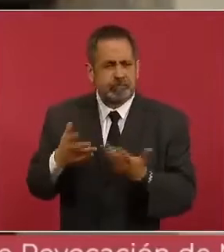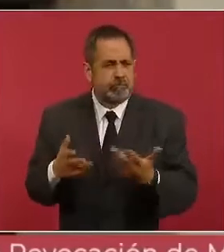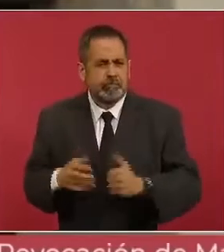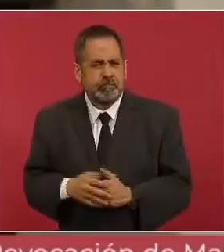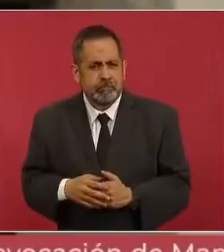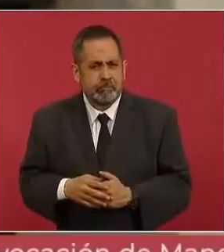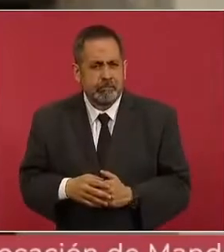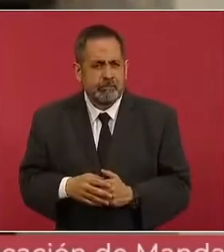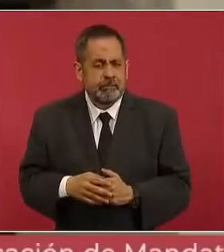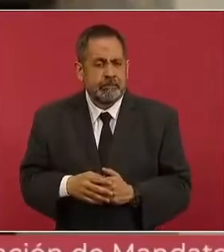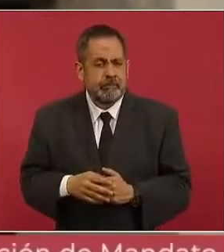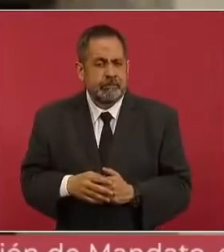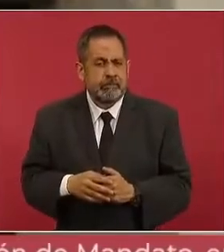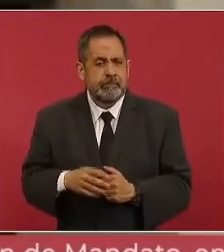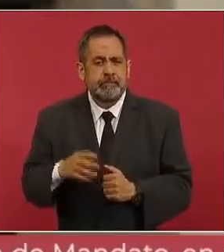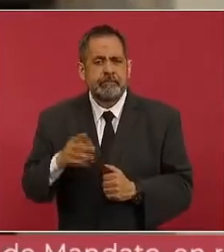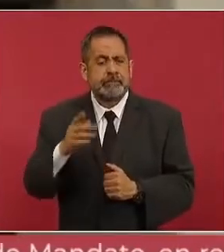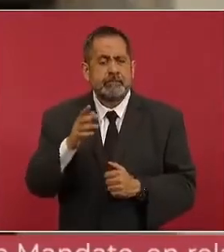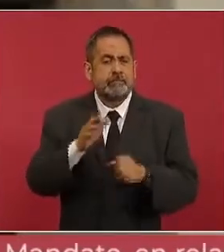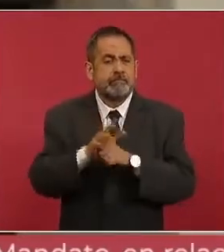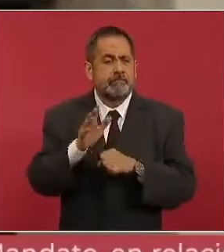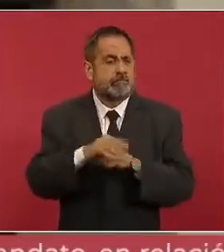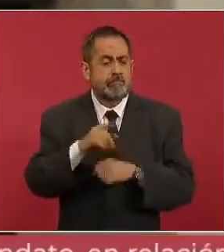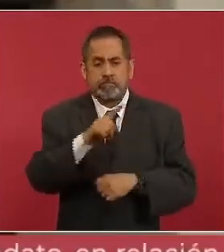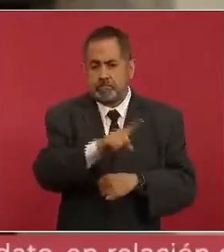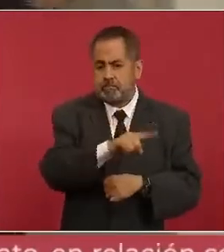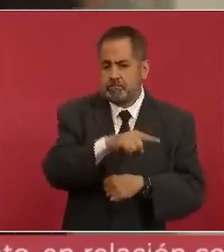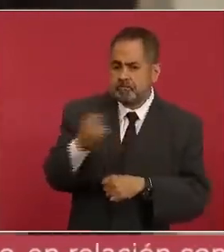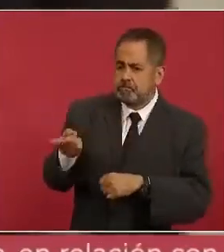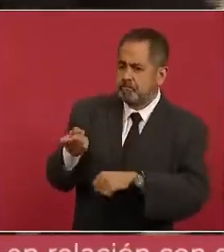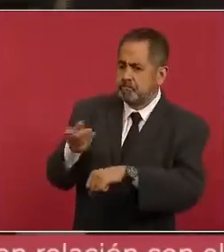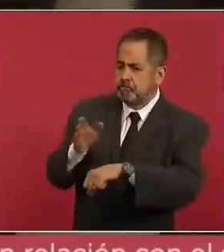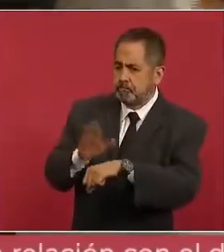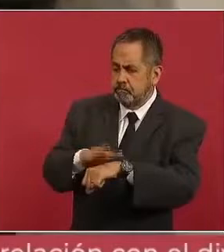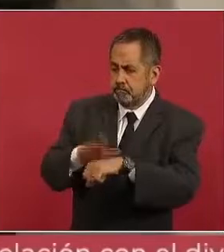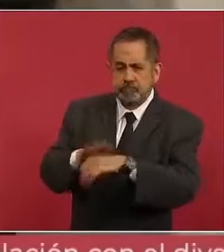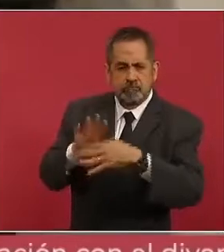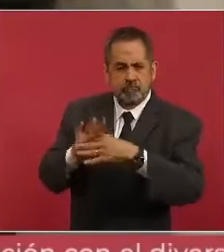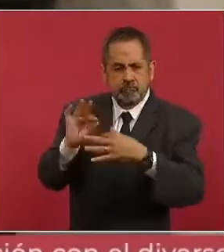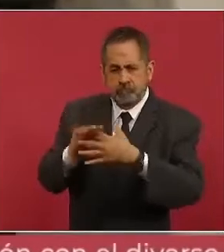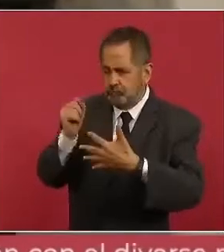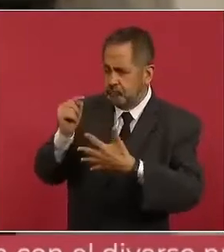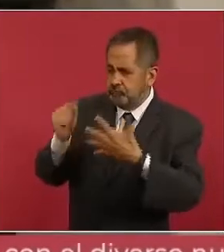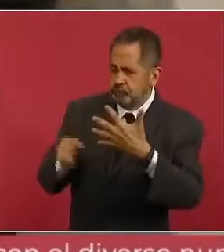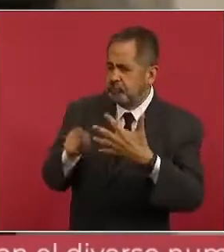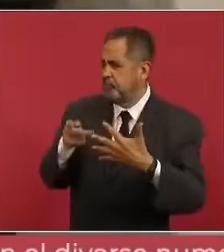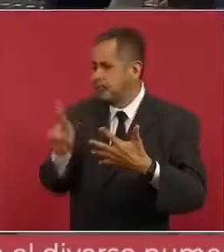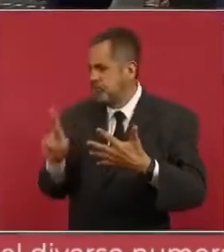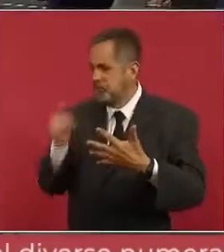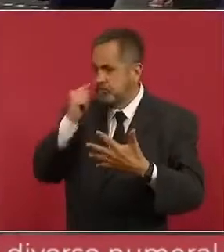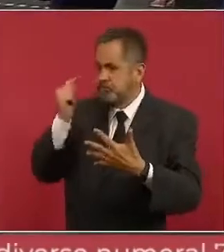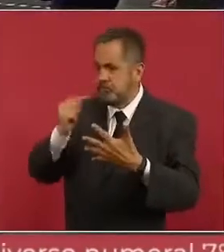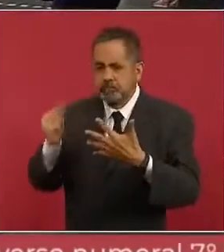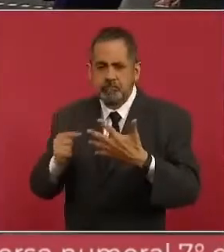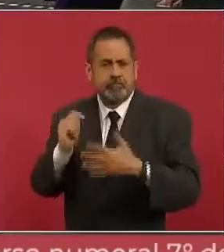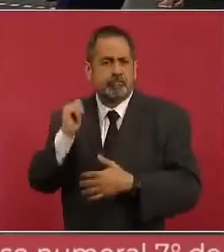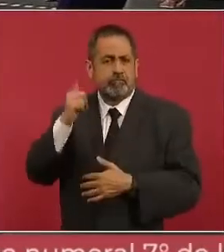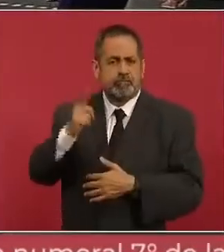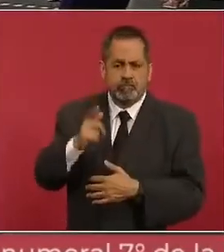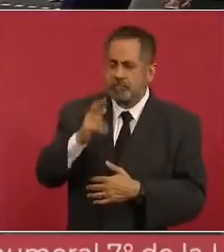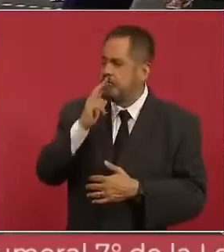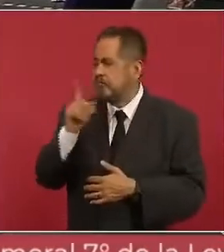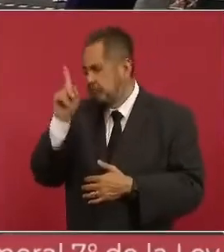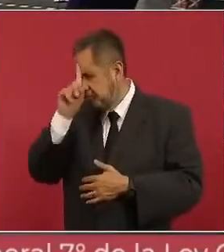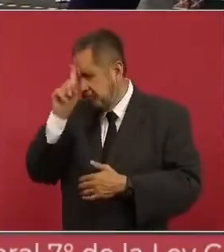presidente, ¿qué observaciones tuvo el equipo de Estados Unidos hacia esta reforma que usted impulsa? ¿Si hubo alguna recomendación